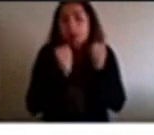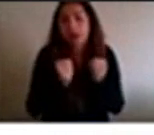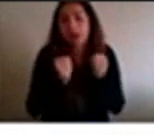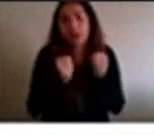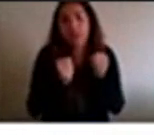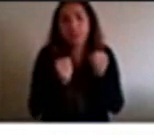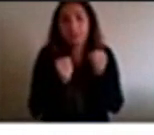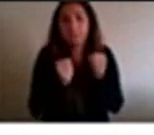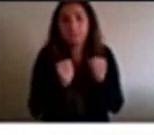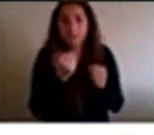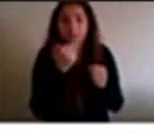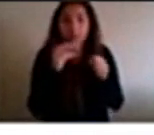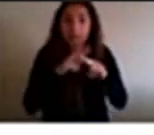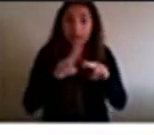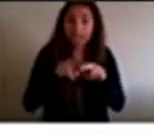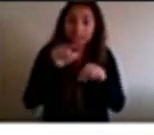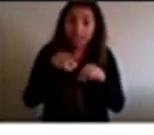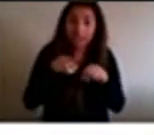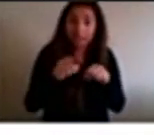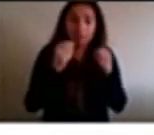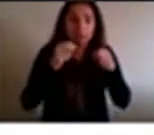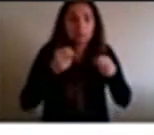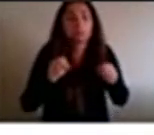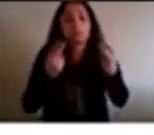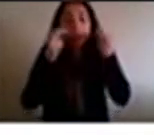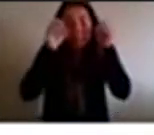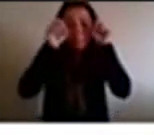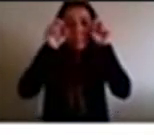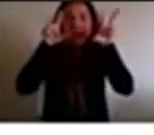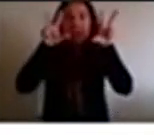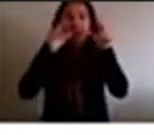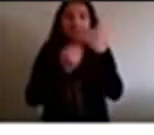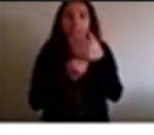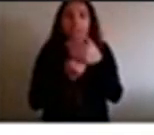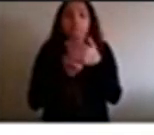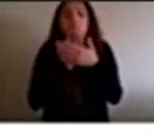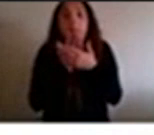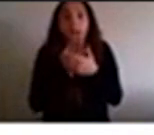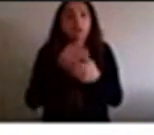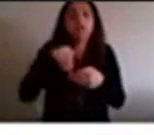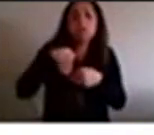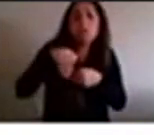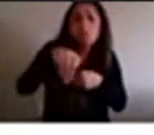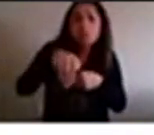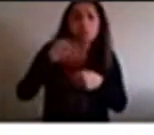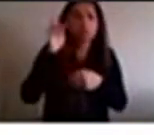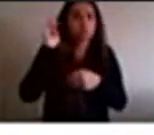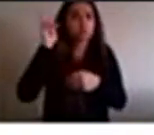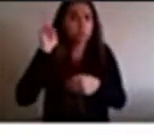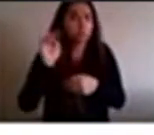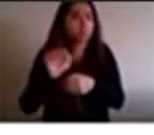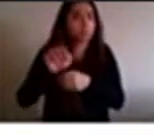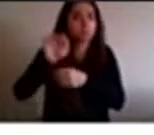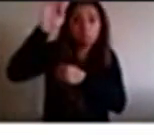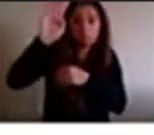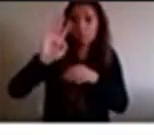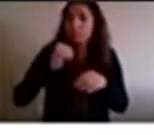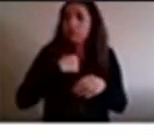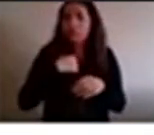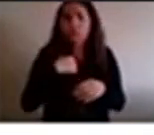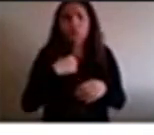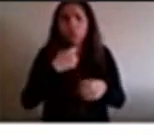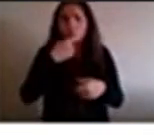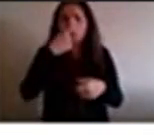trabajar, levantarse temprano a coger un bus, transportarse solo. Yo me considero